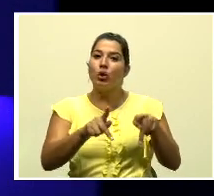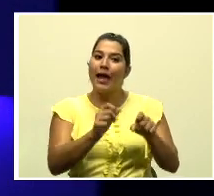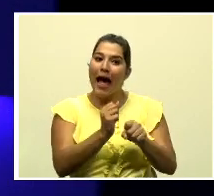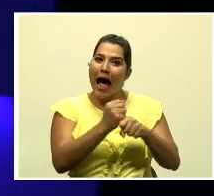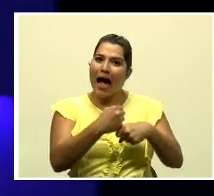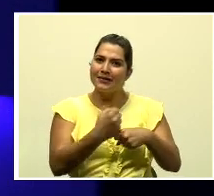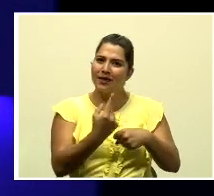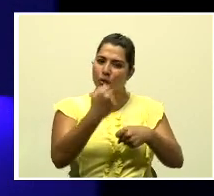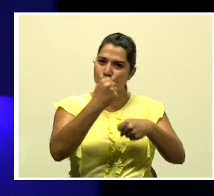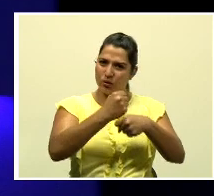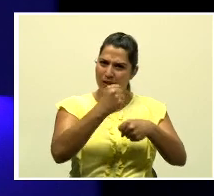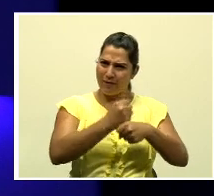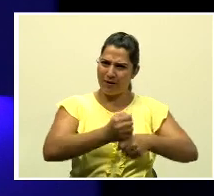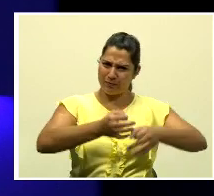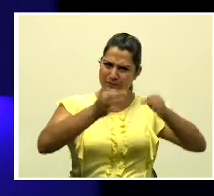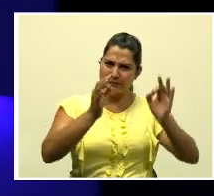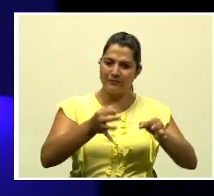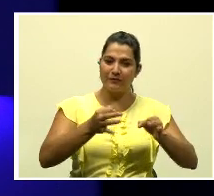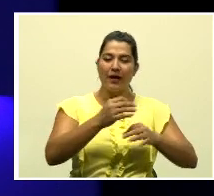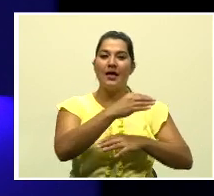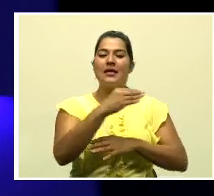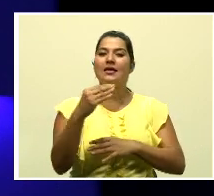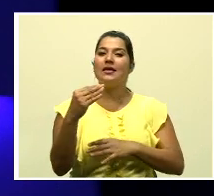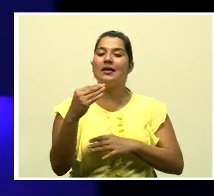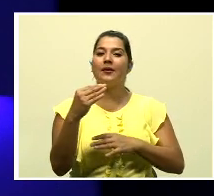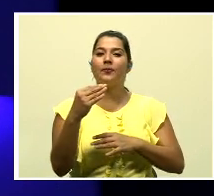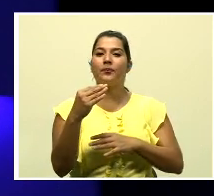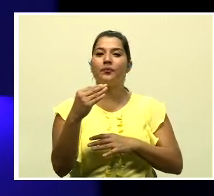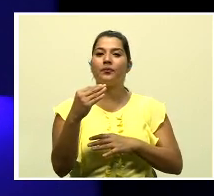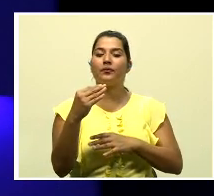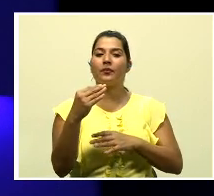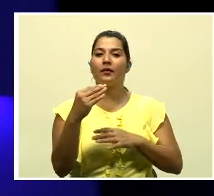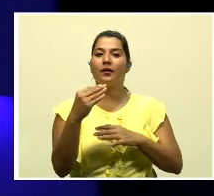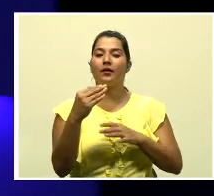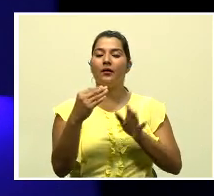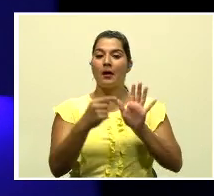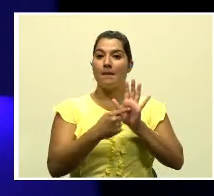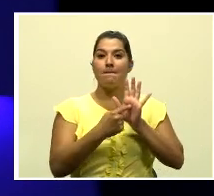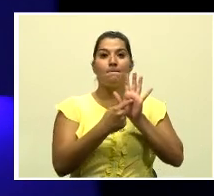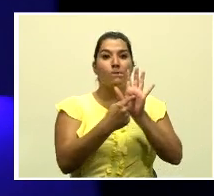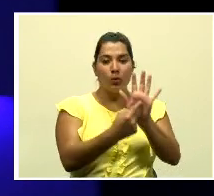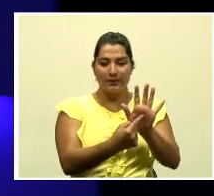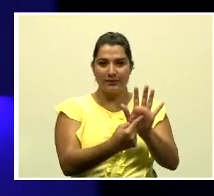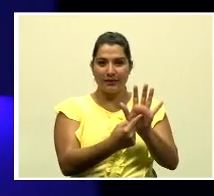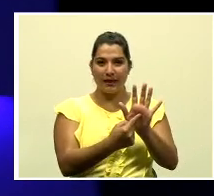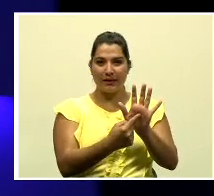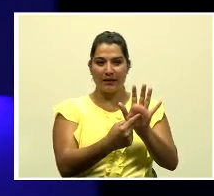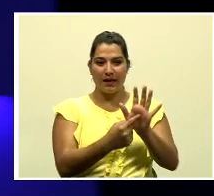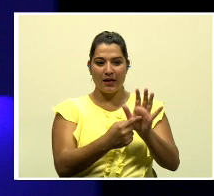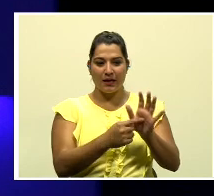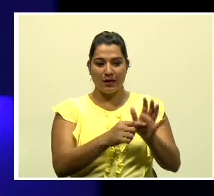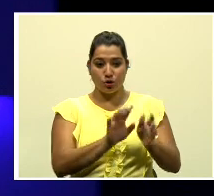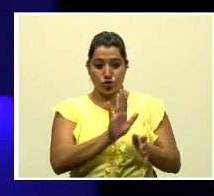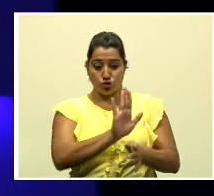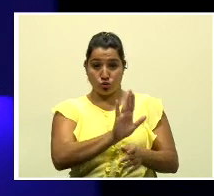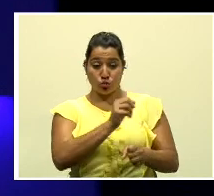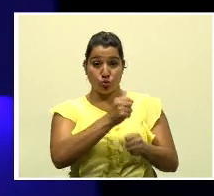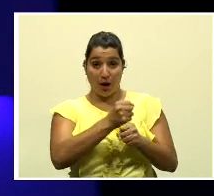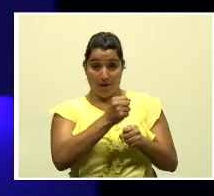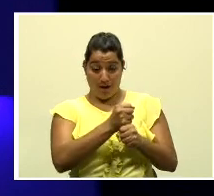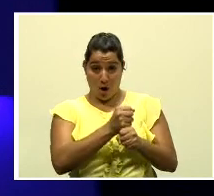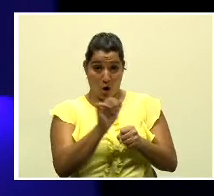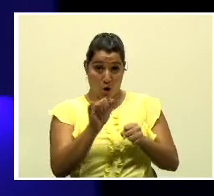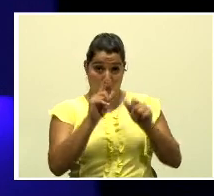trabajo extraordinario y que ponen en evidencia que ese oficio, esa profesión,